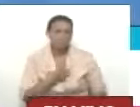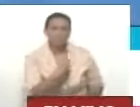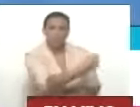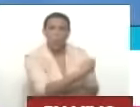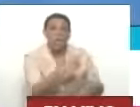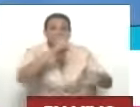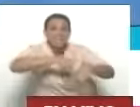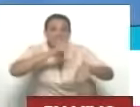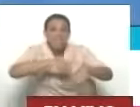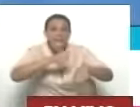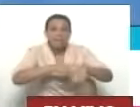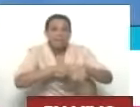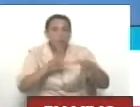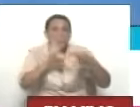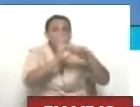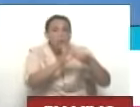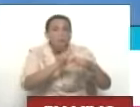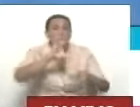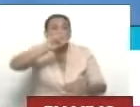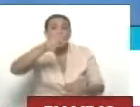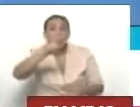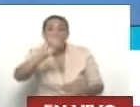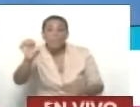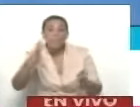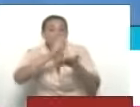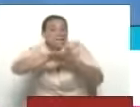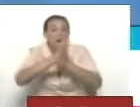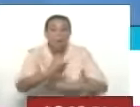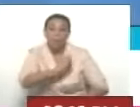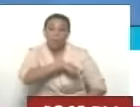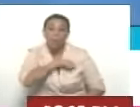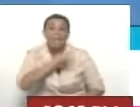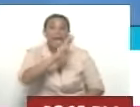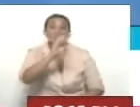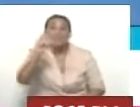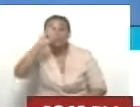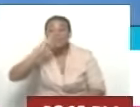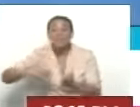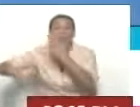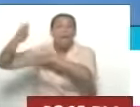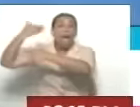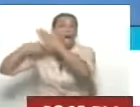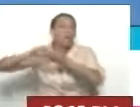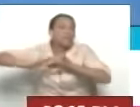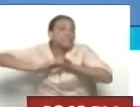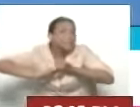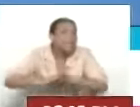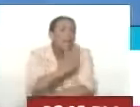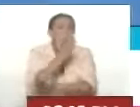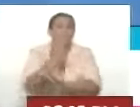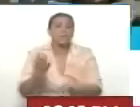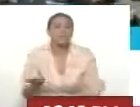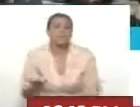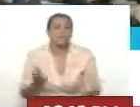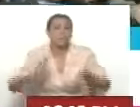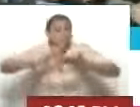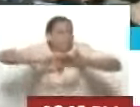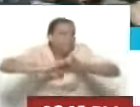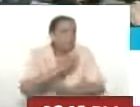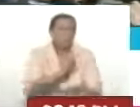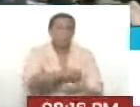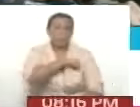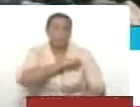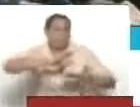El tiempo de la compañía guipuzcoana se acabó hace 200 años aquí en esta tierra.